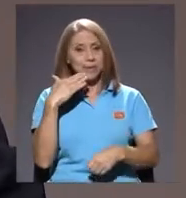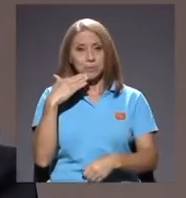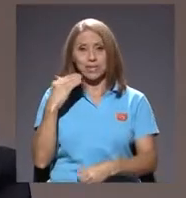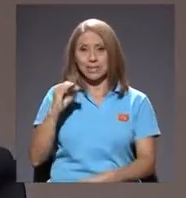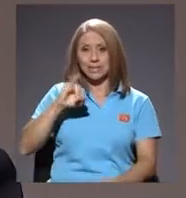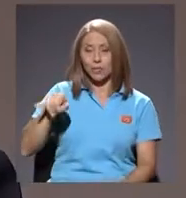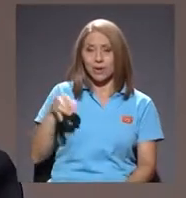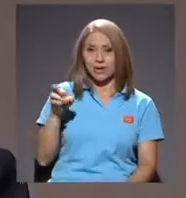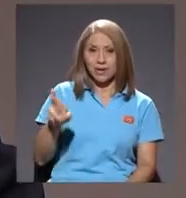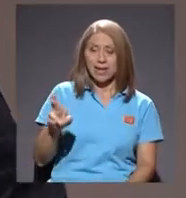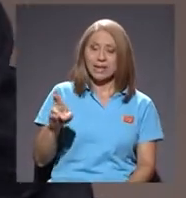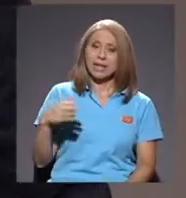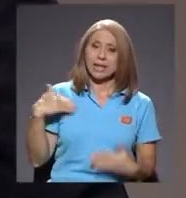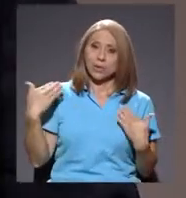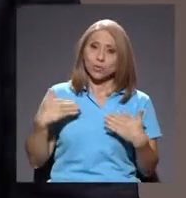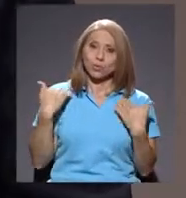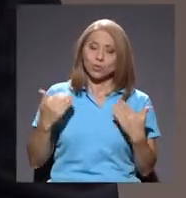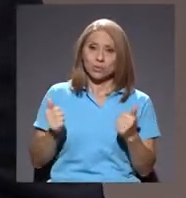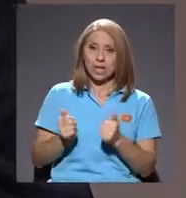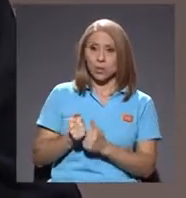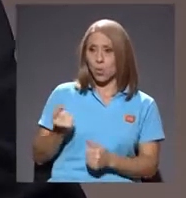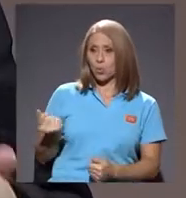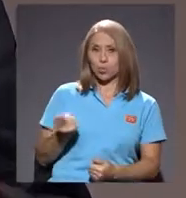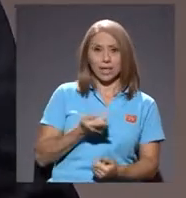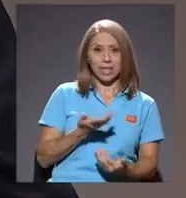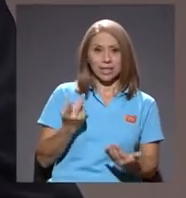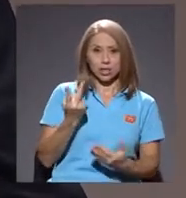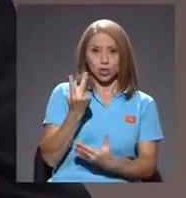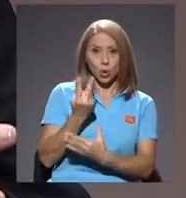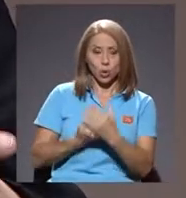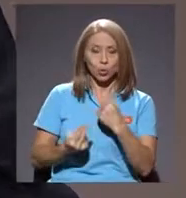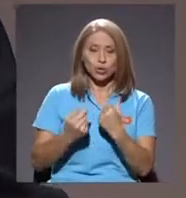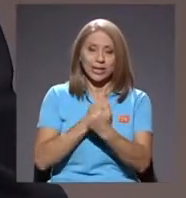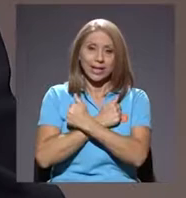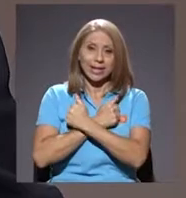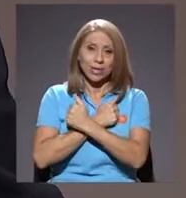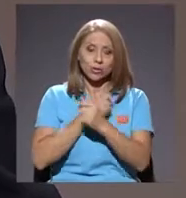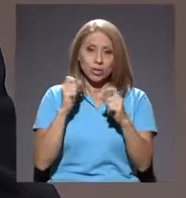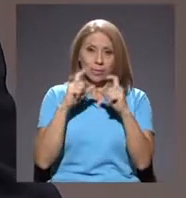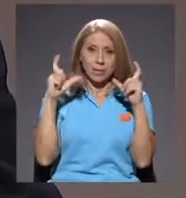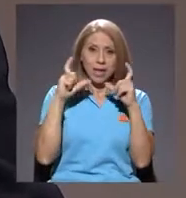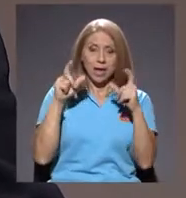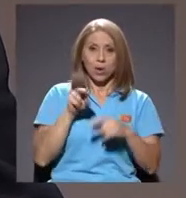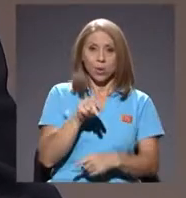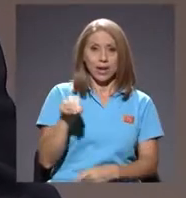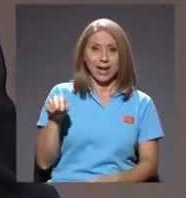qué gusto estar con ustedes dos queridos y admirados colegas